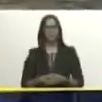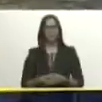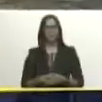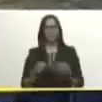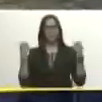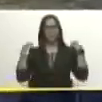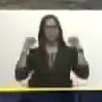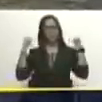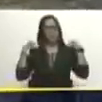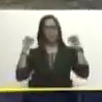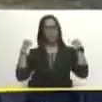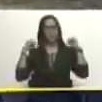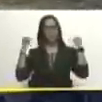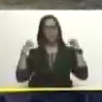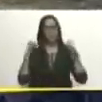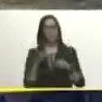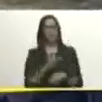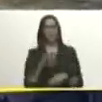Correcto.